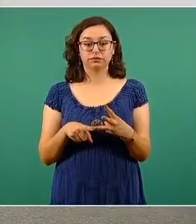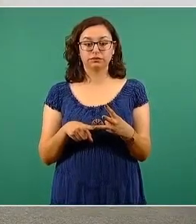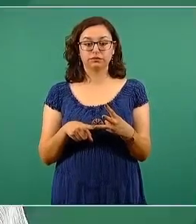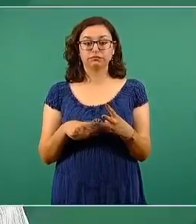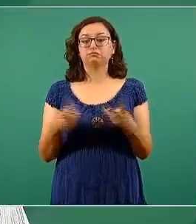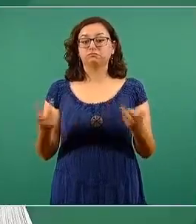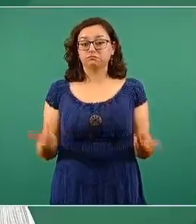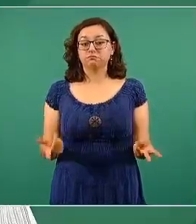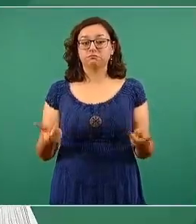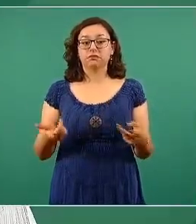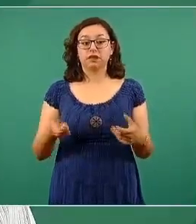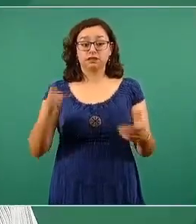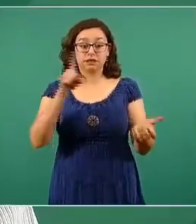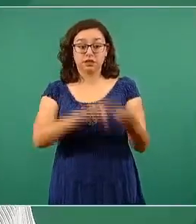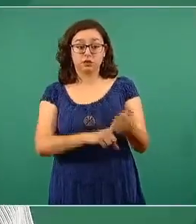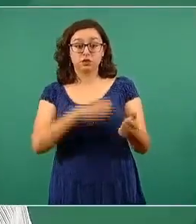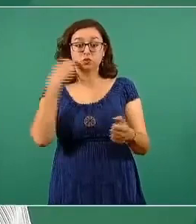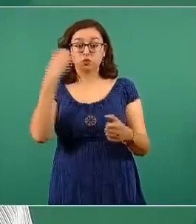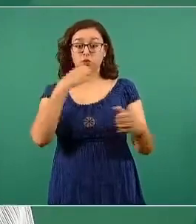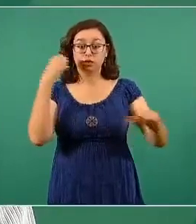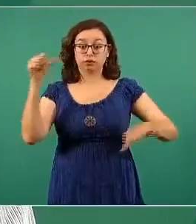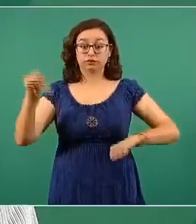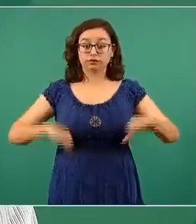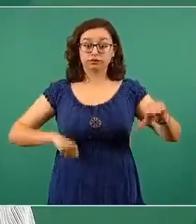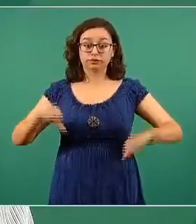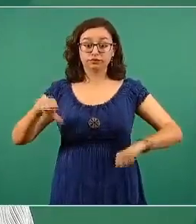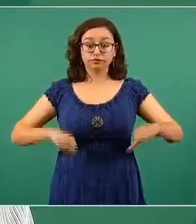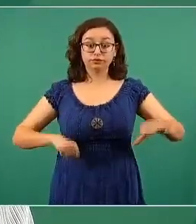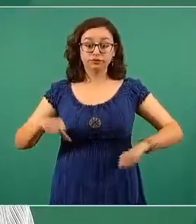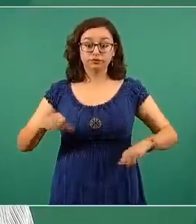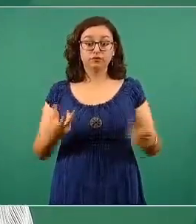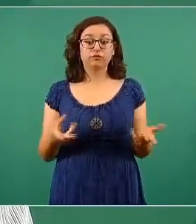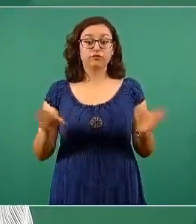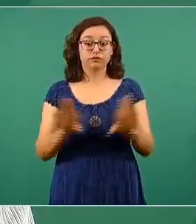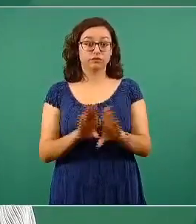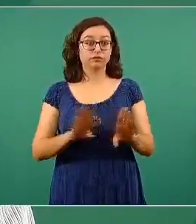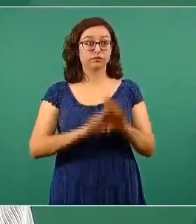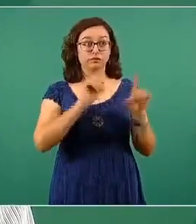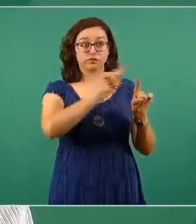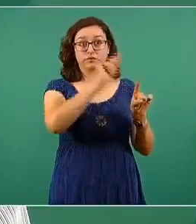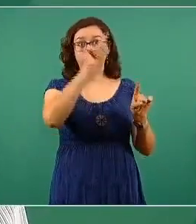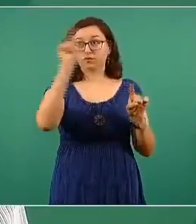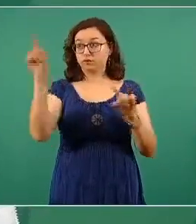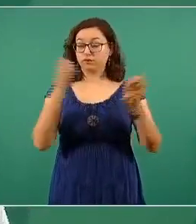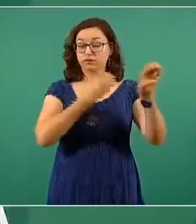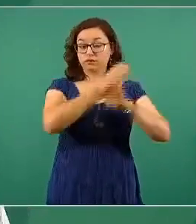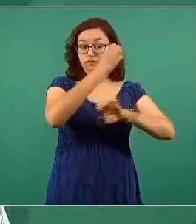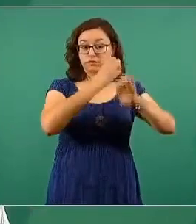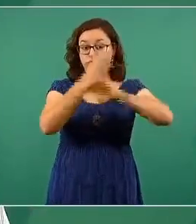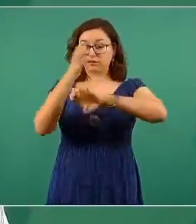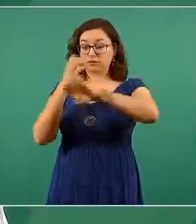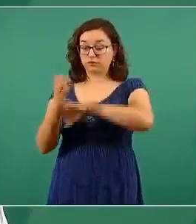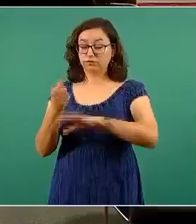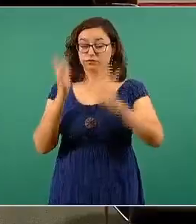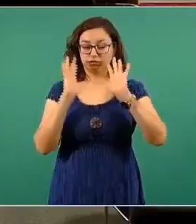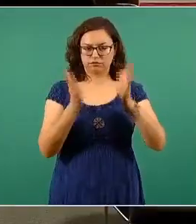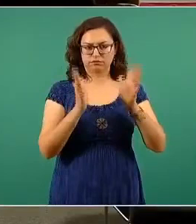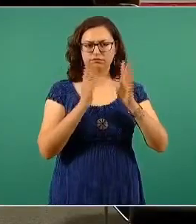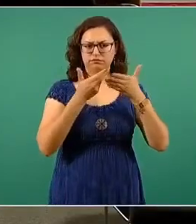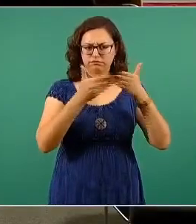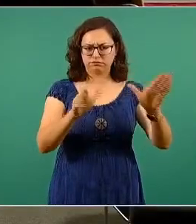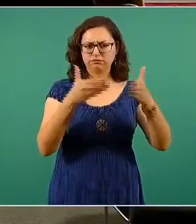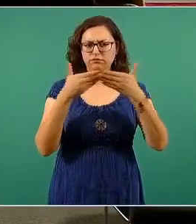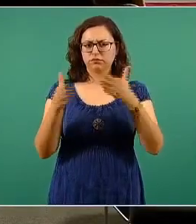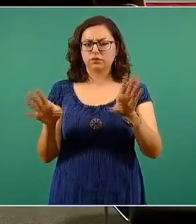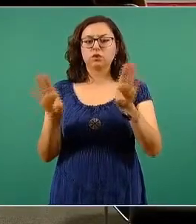aquellas actividades que se van a realizar y se están realizando ya en las entidades que iniciaron al interior del plantel, en el sentido